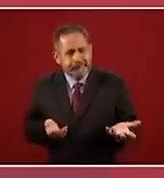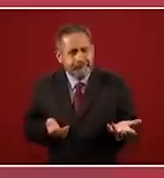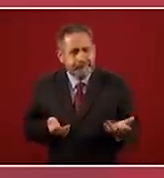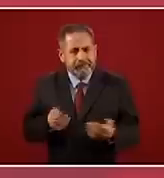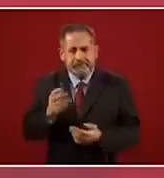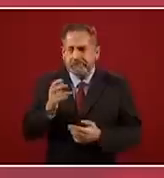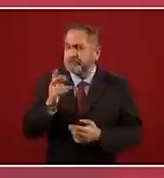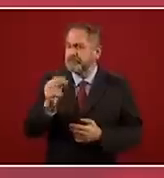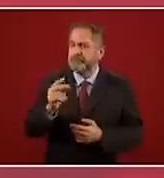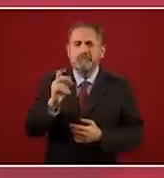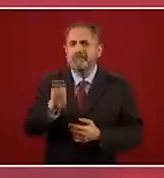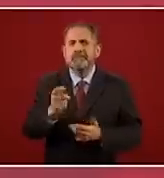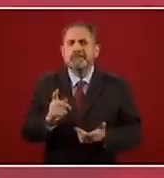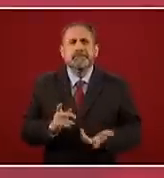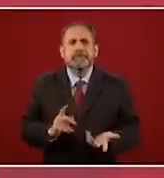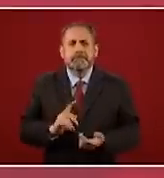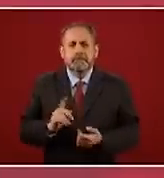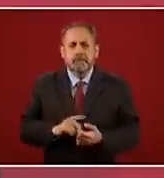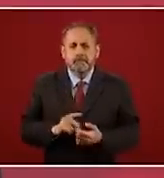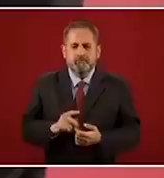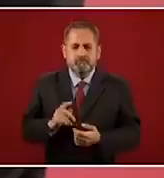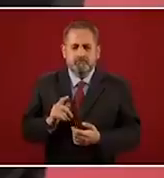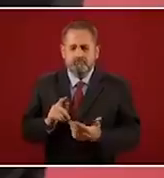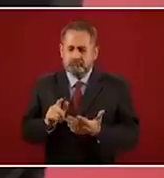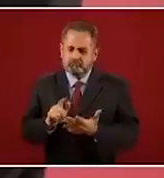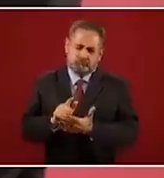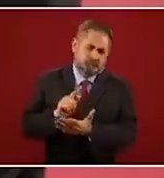nada de acciones